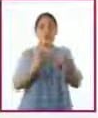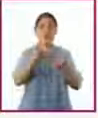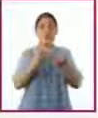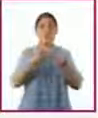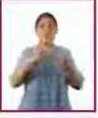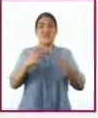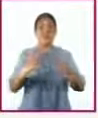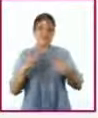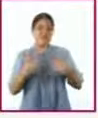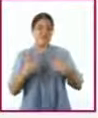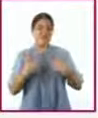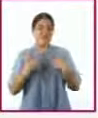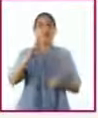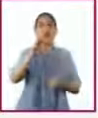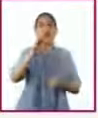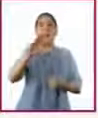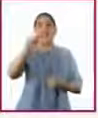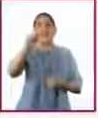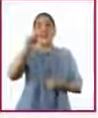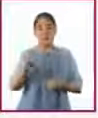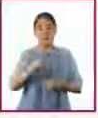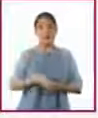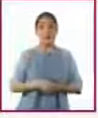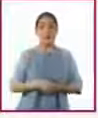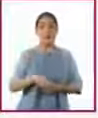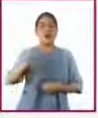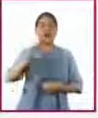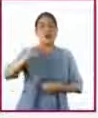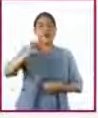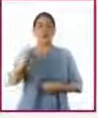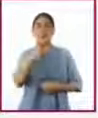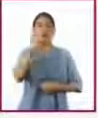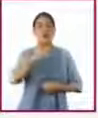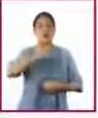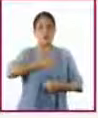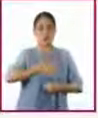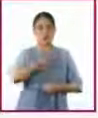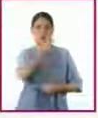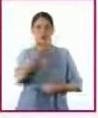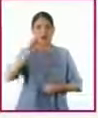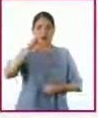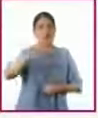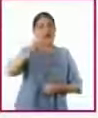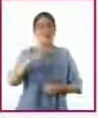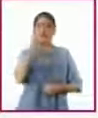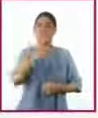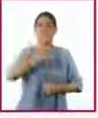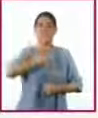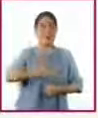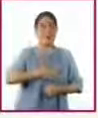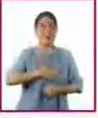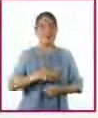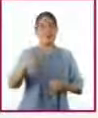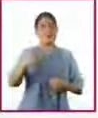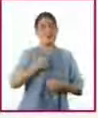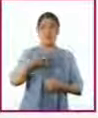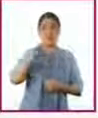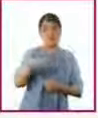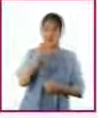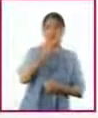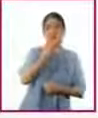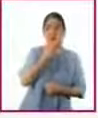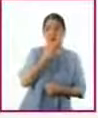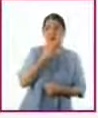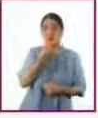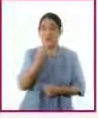Roberto Arlt. No es una injusticia, digan ustedes, no es una injusticia. Yo no soy un chico,